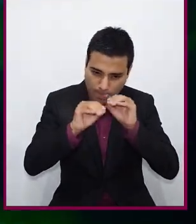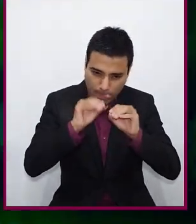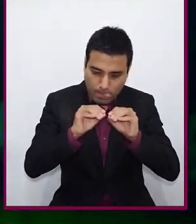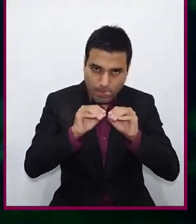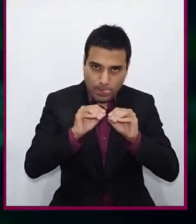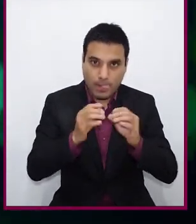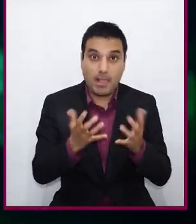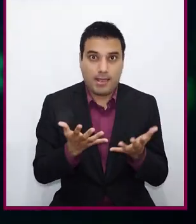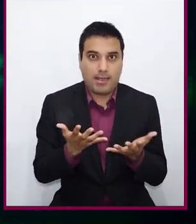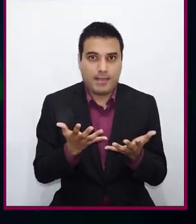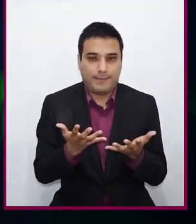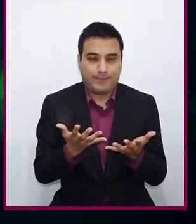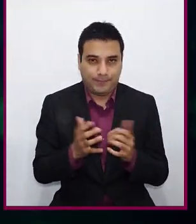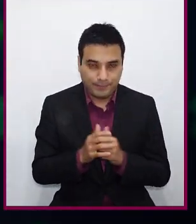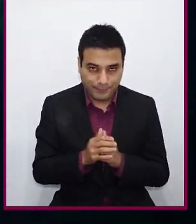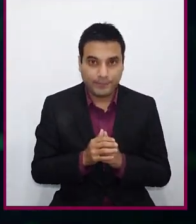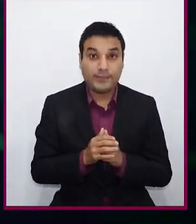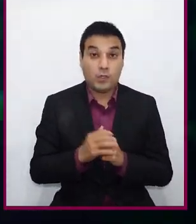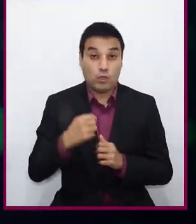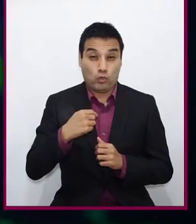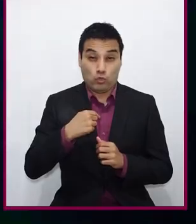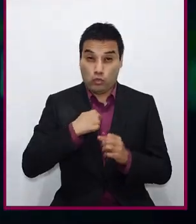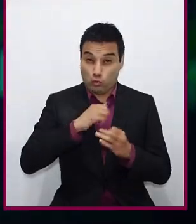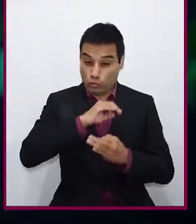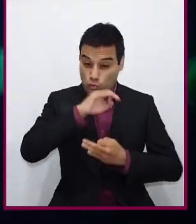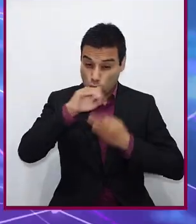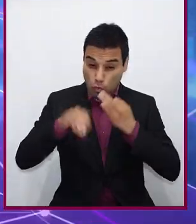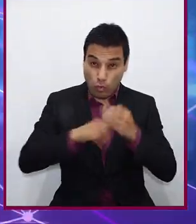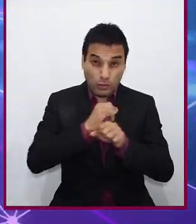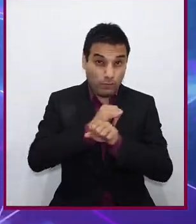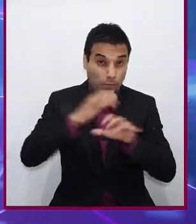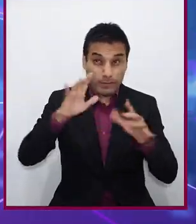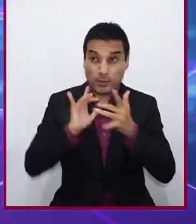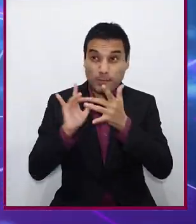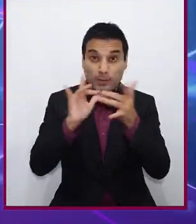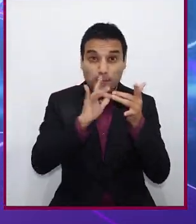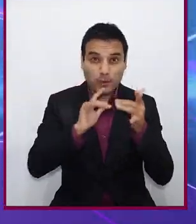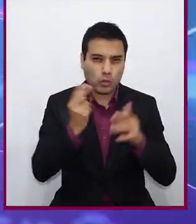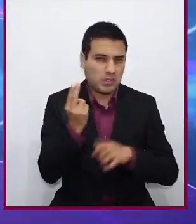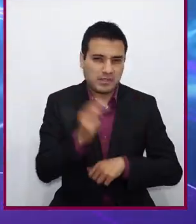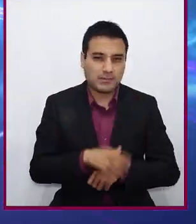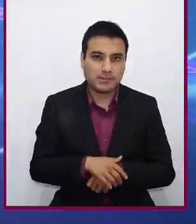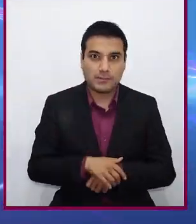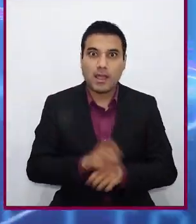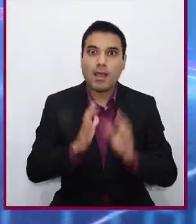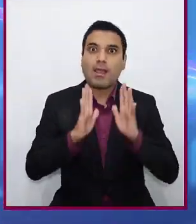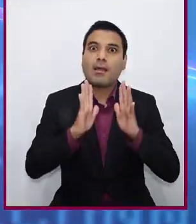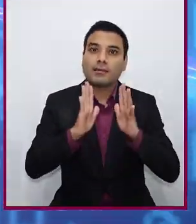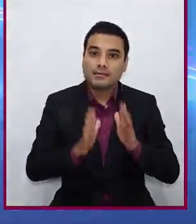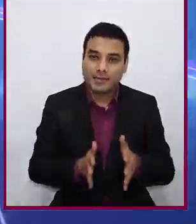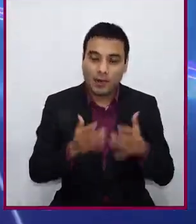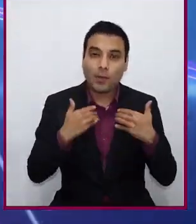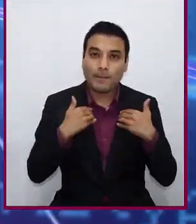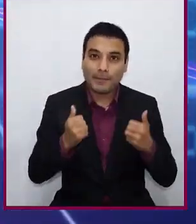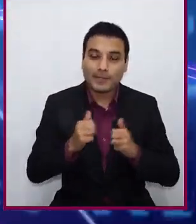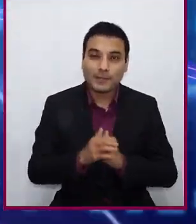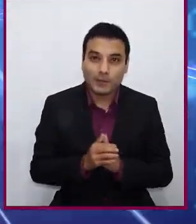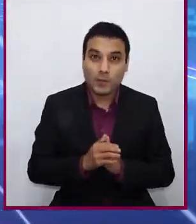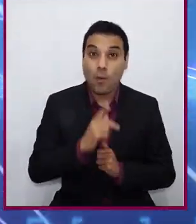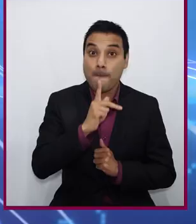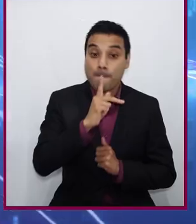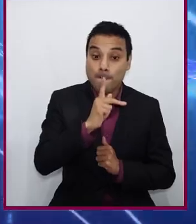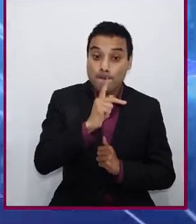mantener datos globales y coordinar todo eso orales ahora se intenten y todo de ti va por